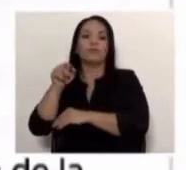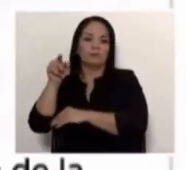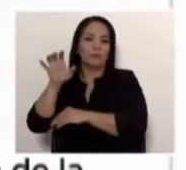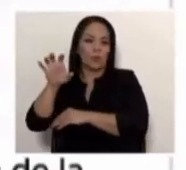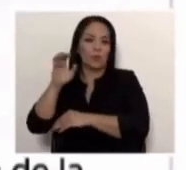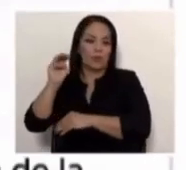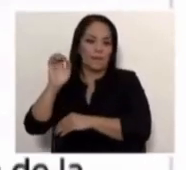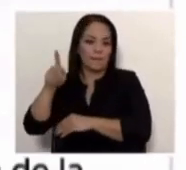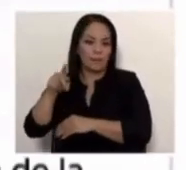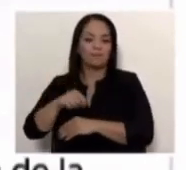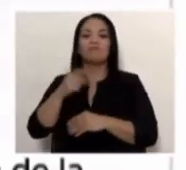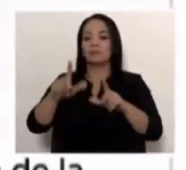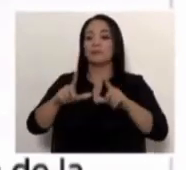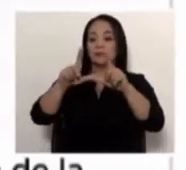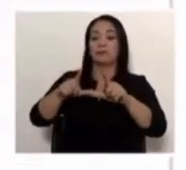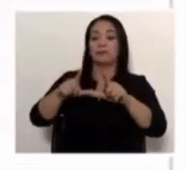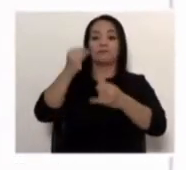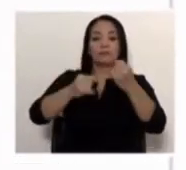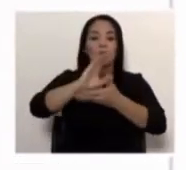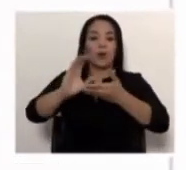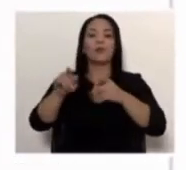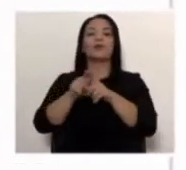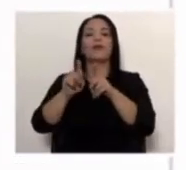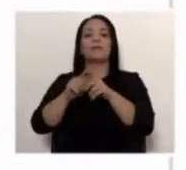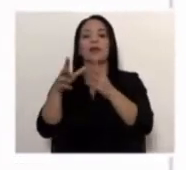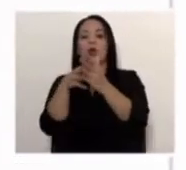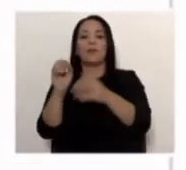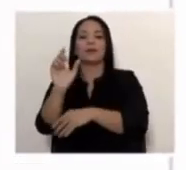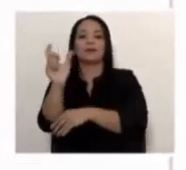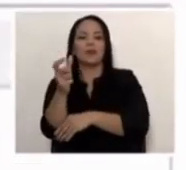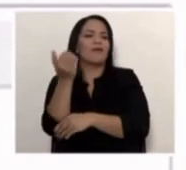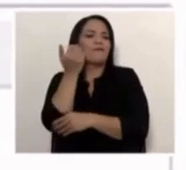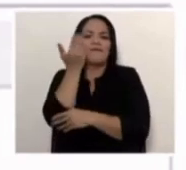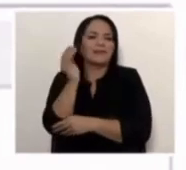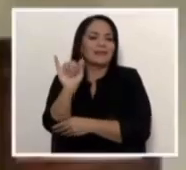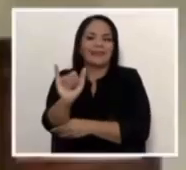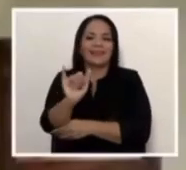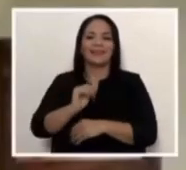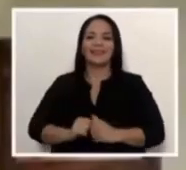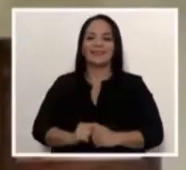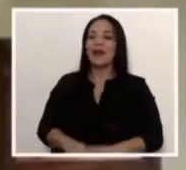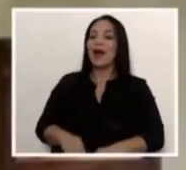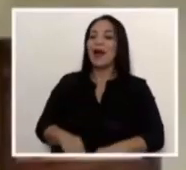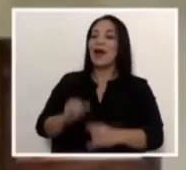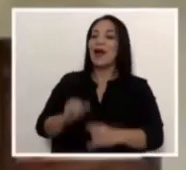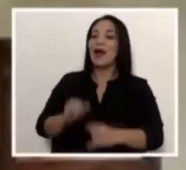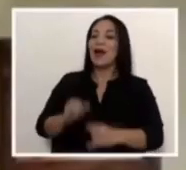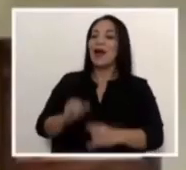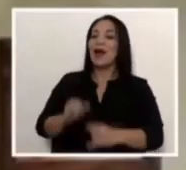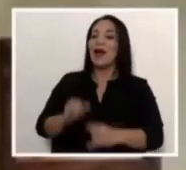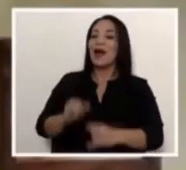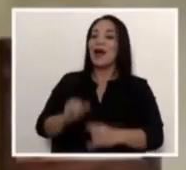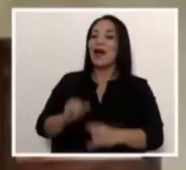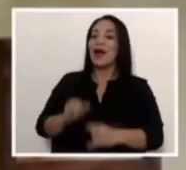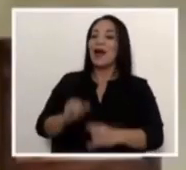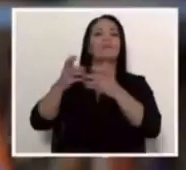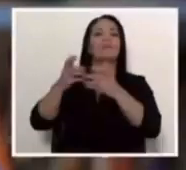el certificado de conclusión de la secundaria y copia de la cédula. ¡Tan fácil como eso! Al final recibir el grado académico